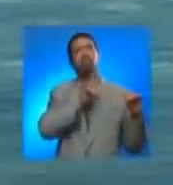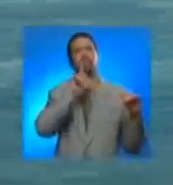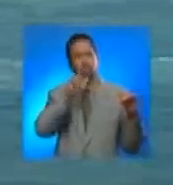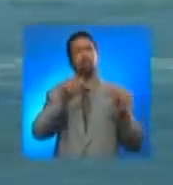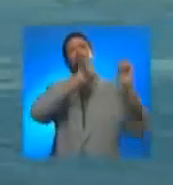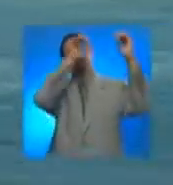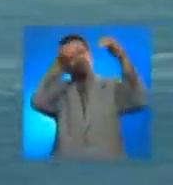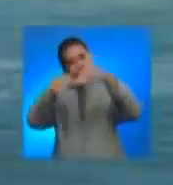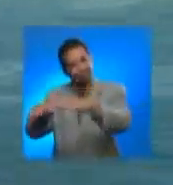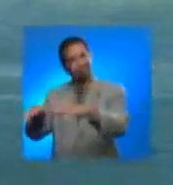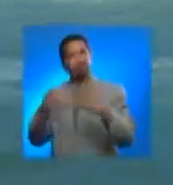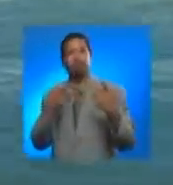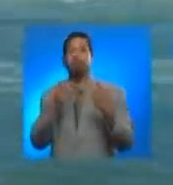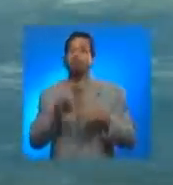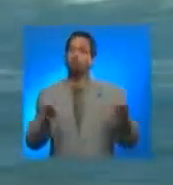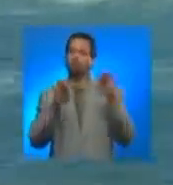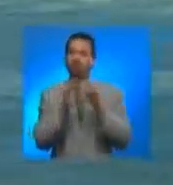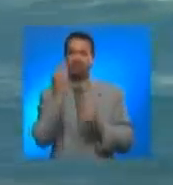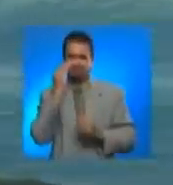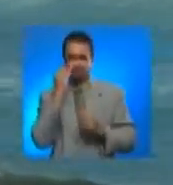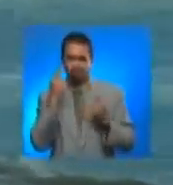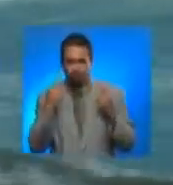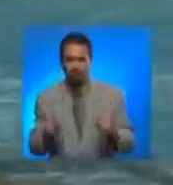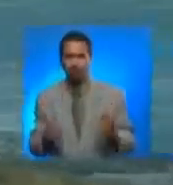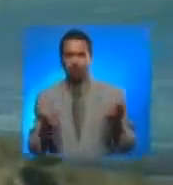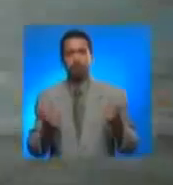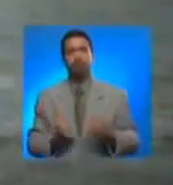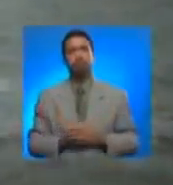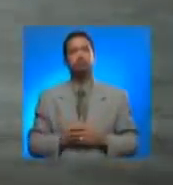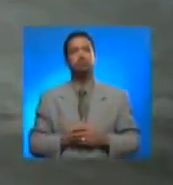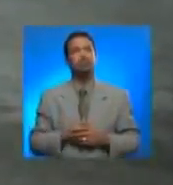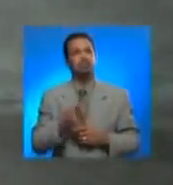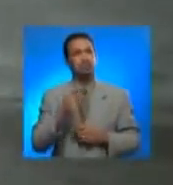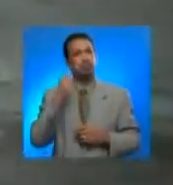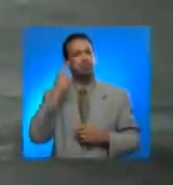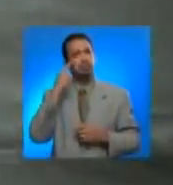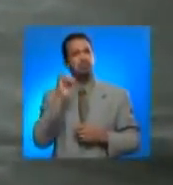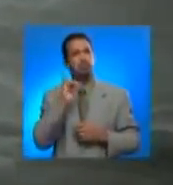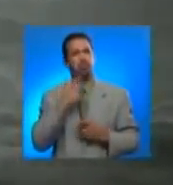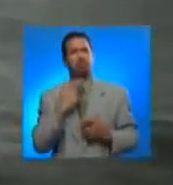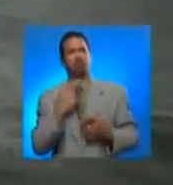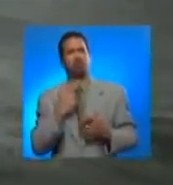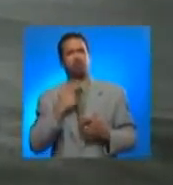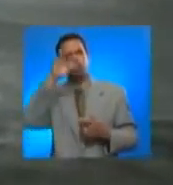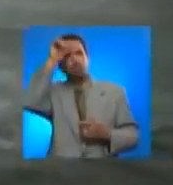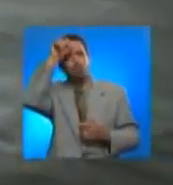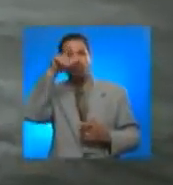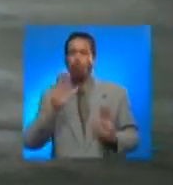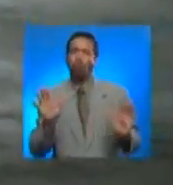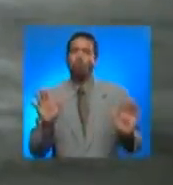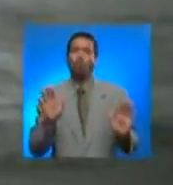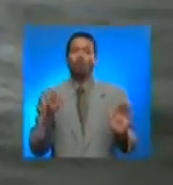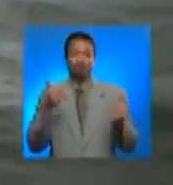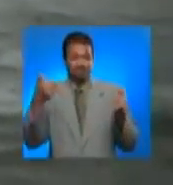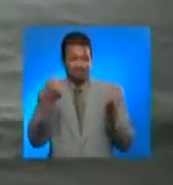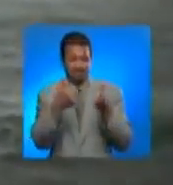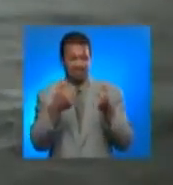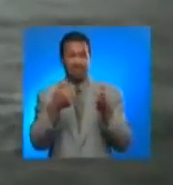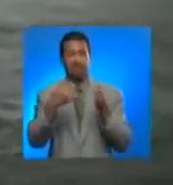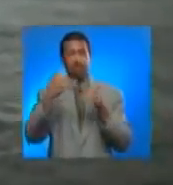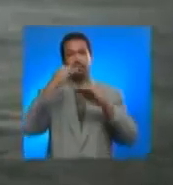aviso de tsunami, debe abandonar inmediatamente las zonas más cercanas a la playa. El desalojo puede ser horizontal